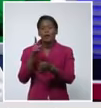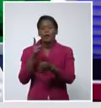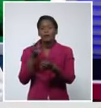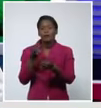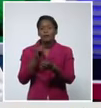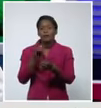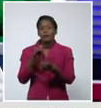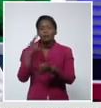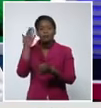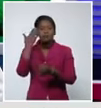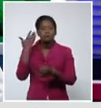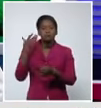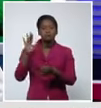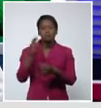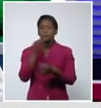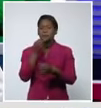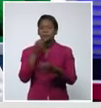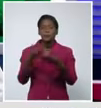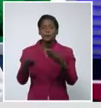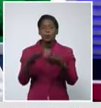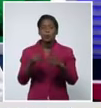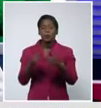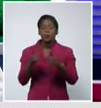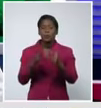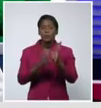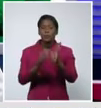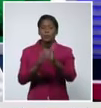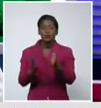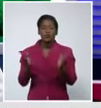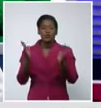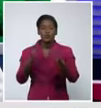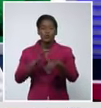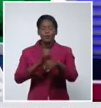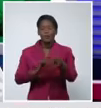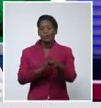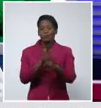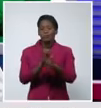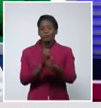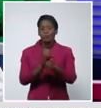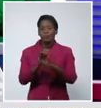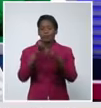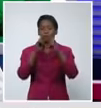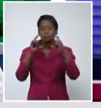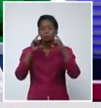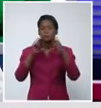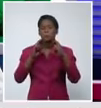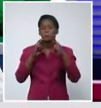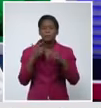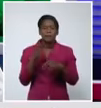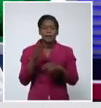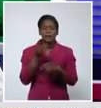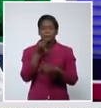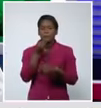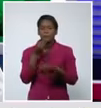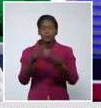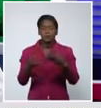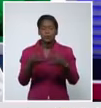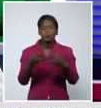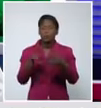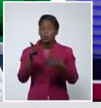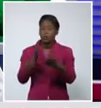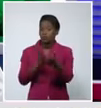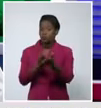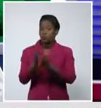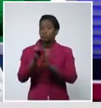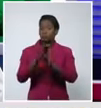de los meses que estuvieron sin caso, pero de todas formas se ha ido avanzando, hay medidas, pero todavía mucho